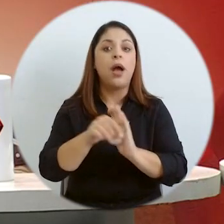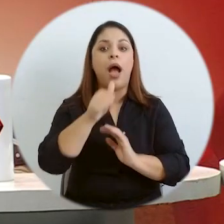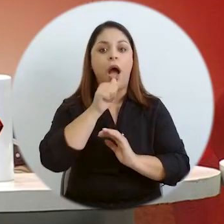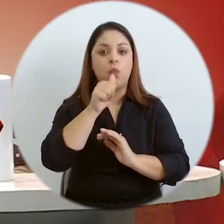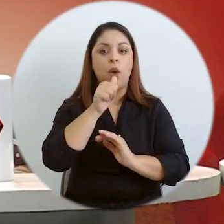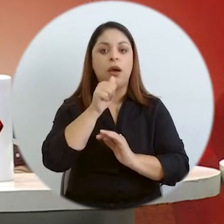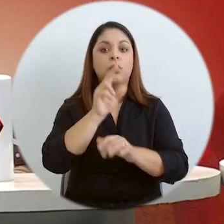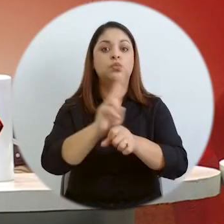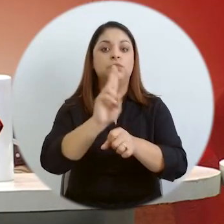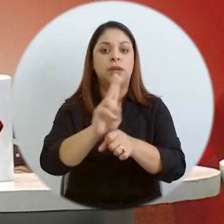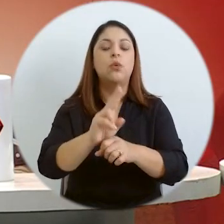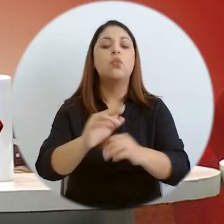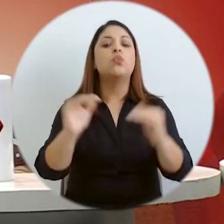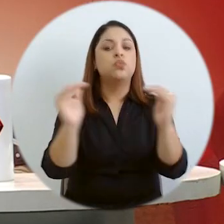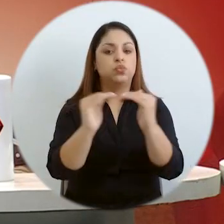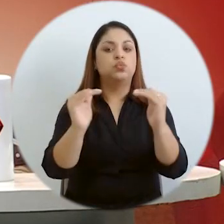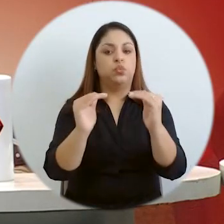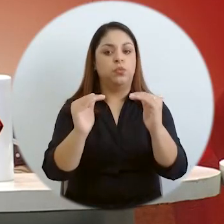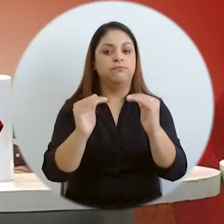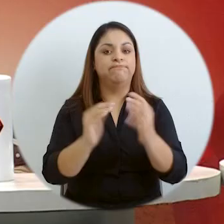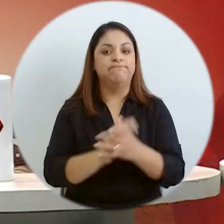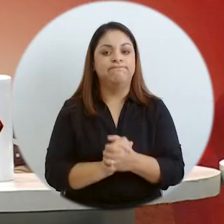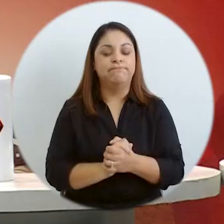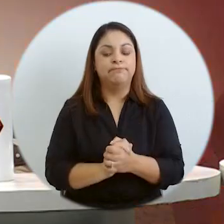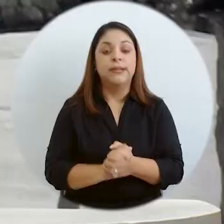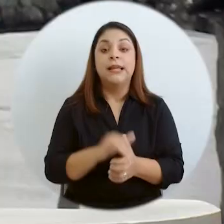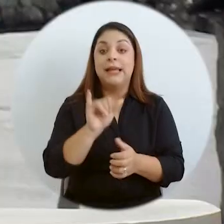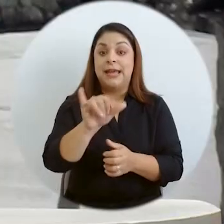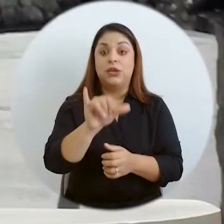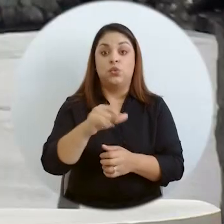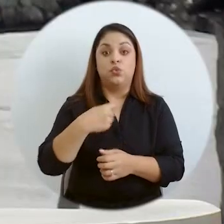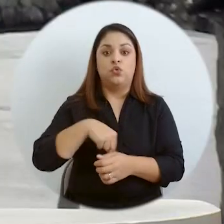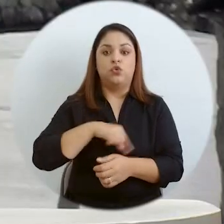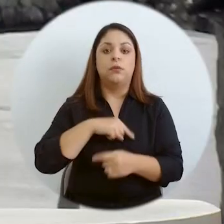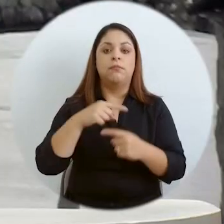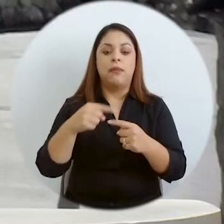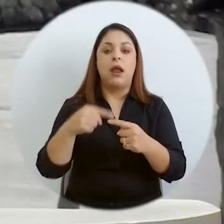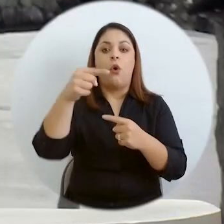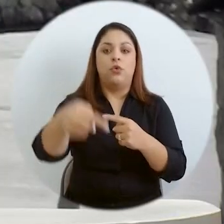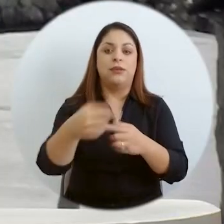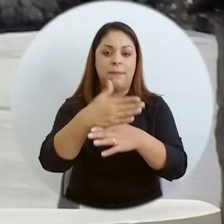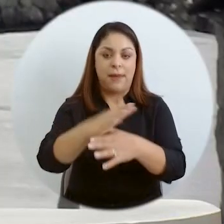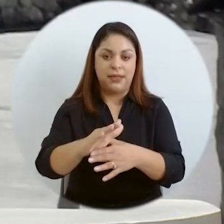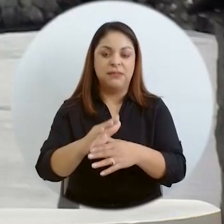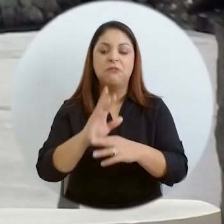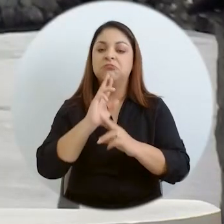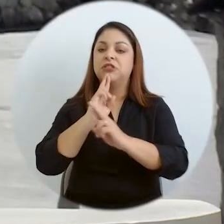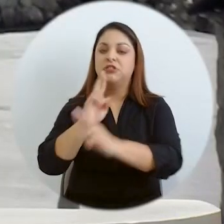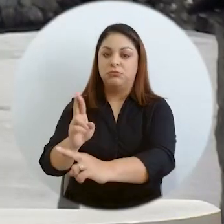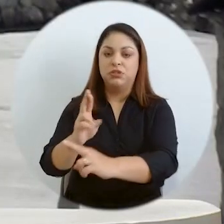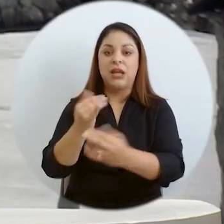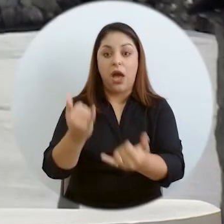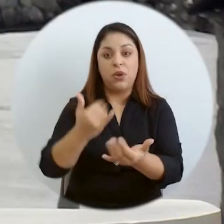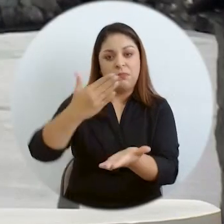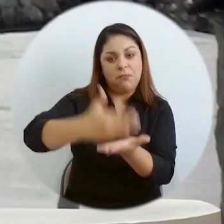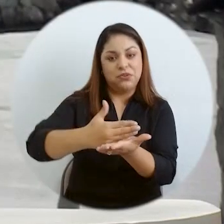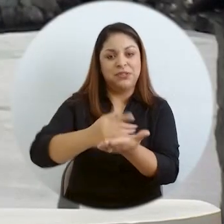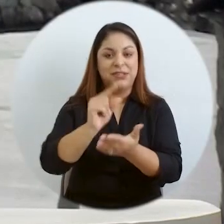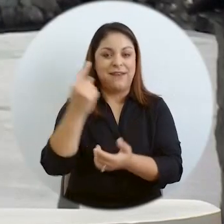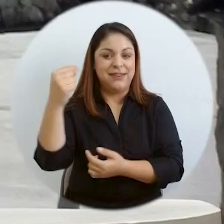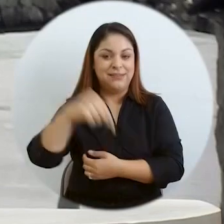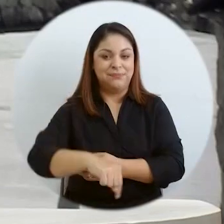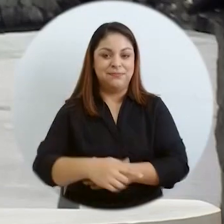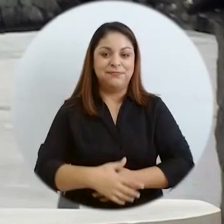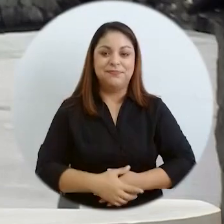hídrico que sea justo en la región chorotega? Y precisamente a eso trataremos de darle respuesta en el siguiente bloque. Vamos a ir a